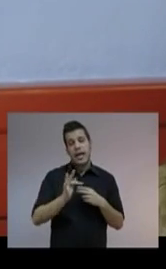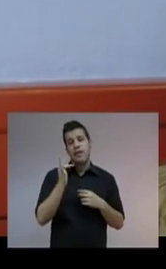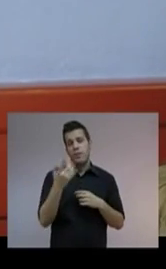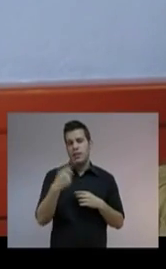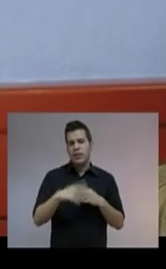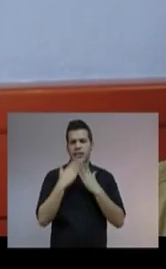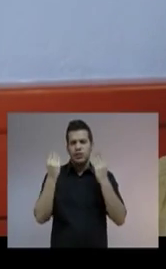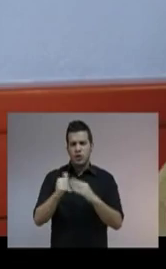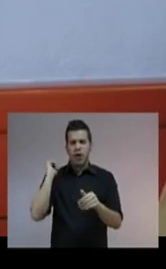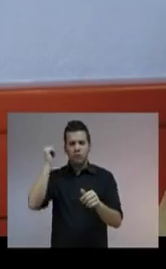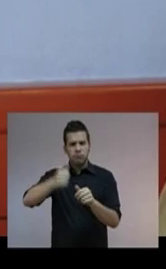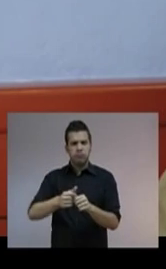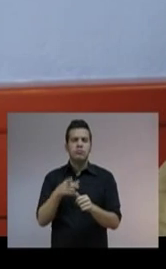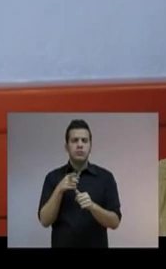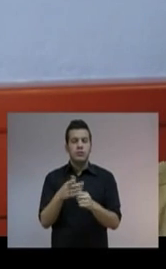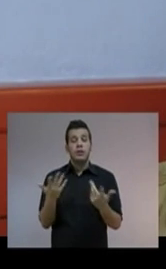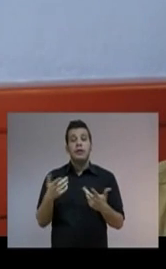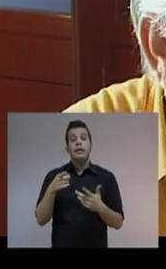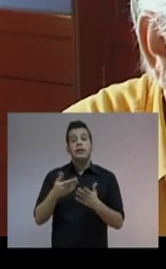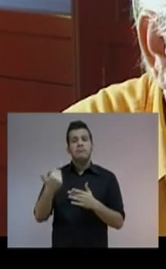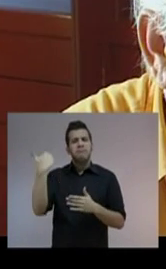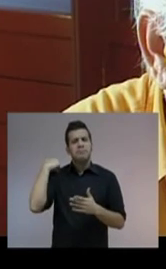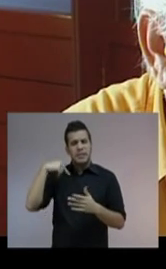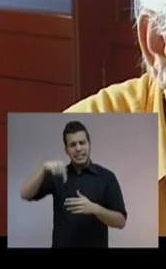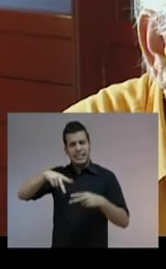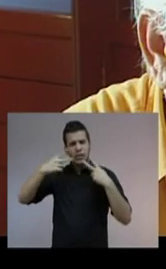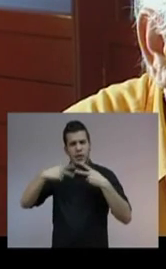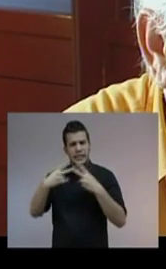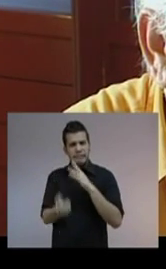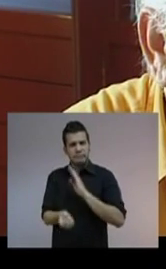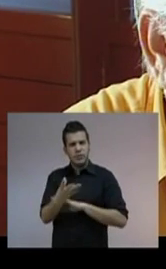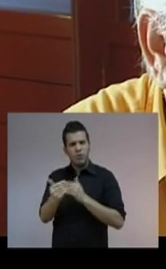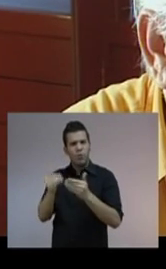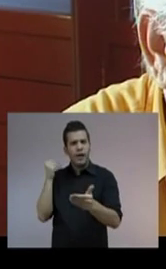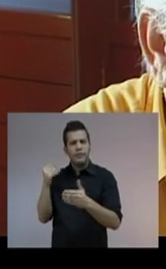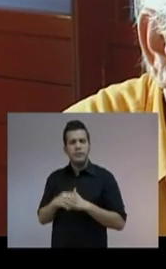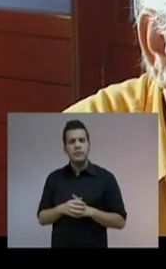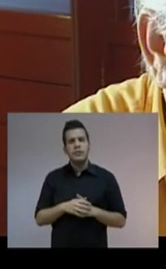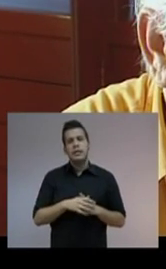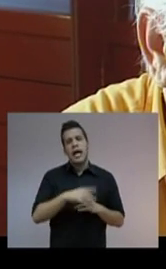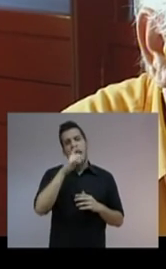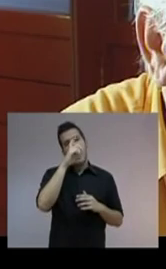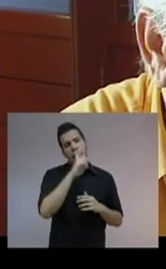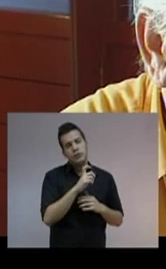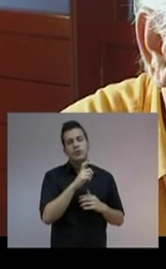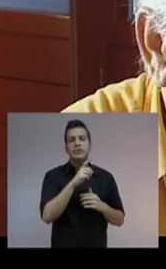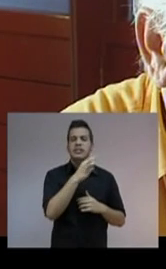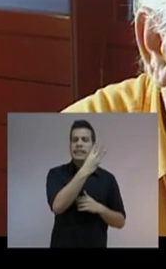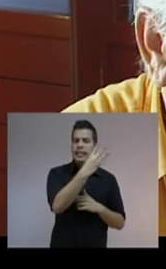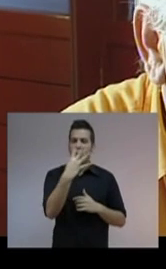dilatada historia que se remonta a varios decenios atrás. ¿Cuándo se fundó? Este restaurante data desde los años